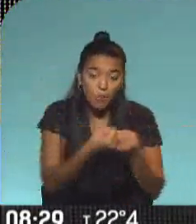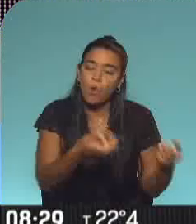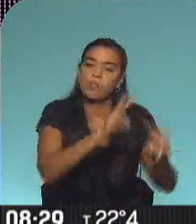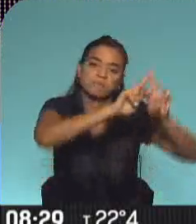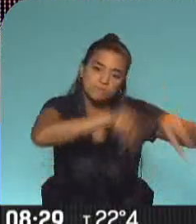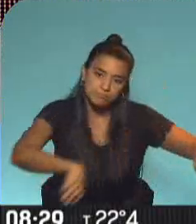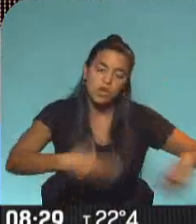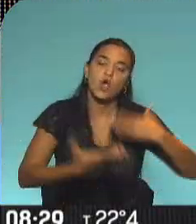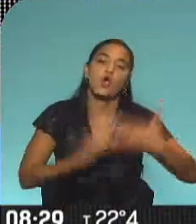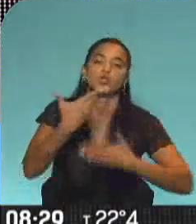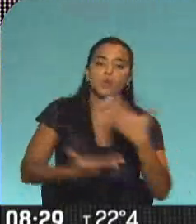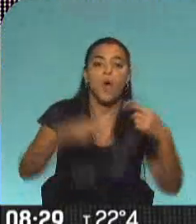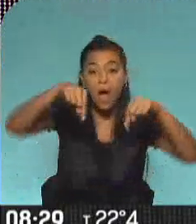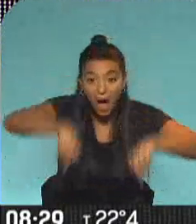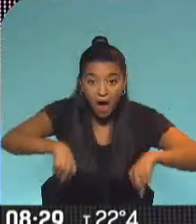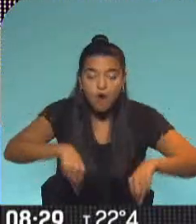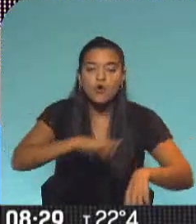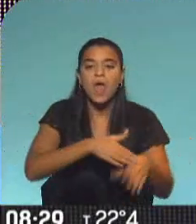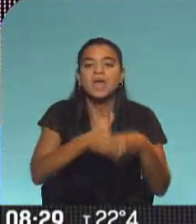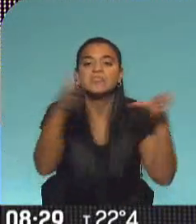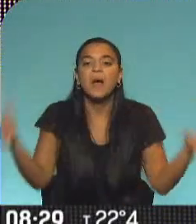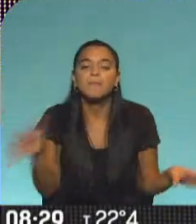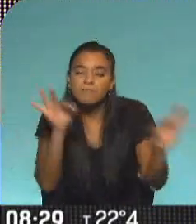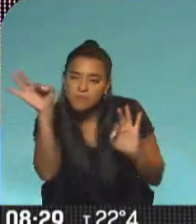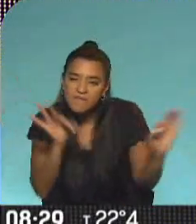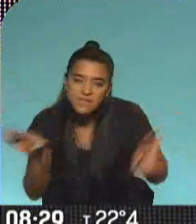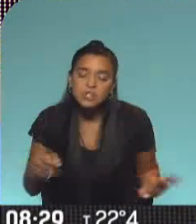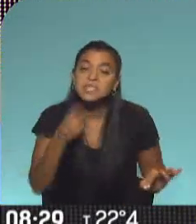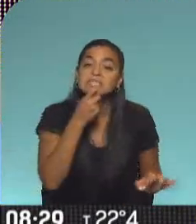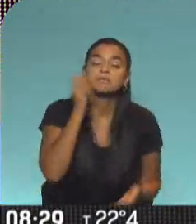volteado, continuó adelante y estamos ahora en etapa de definiciones